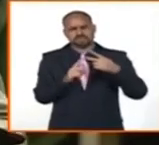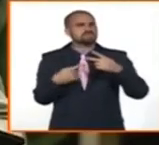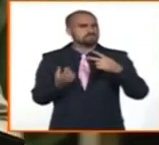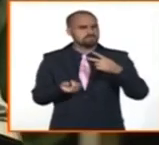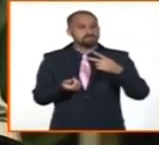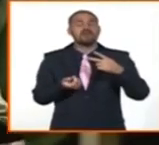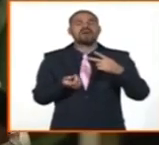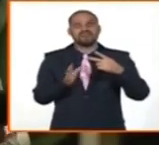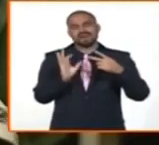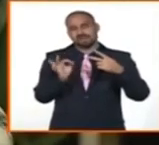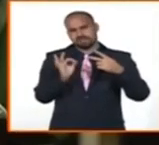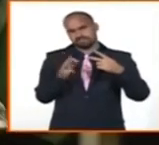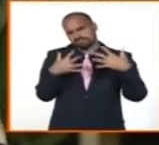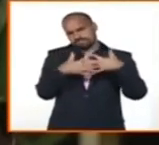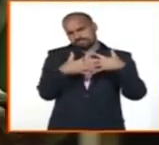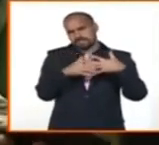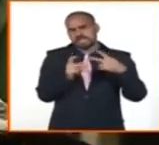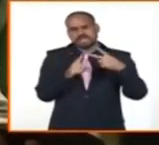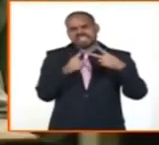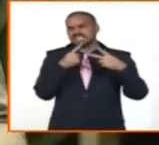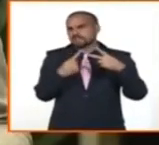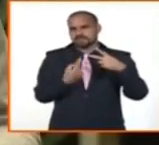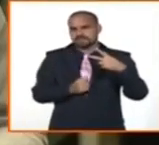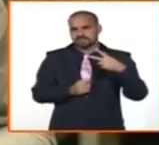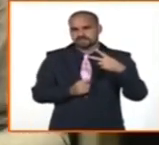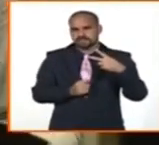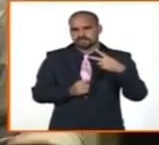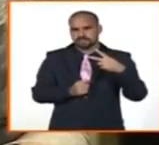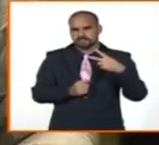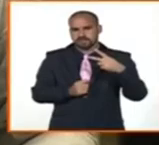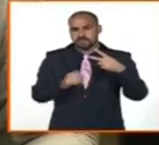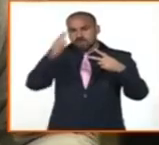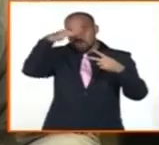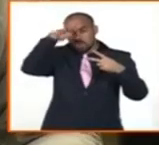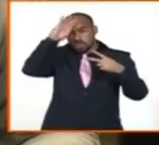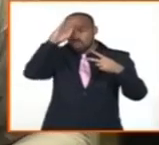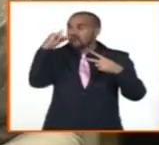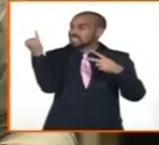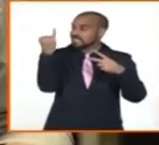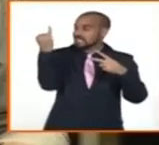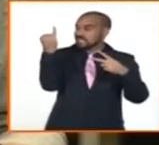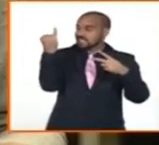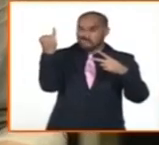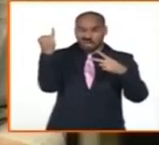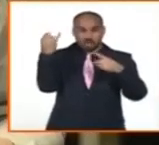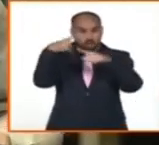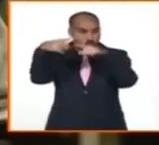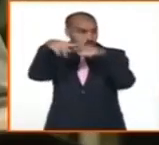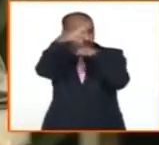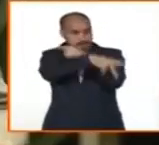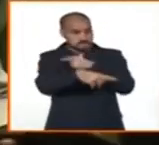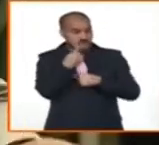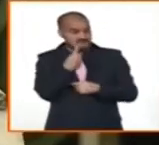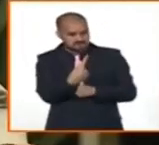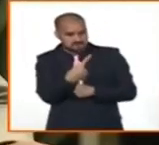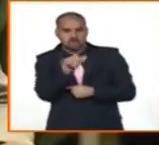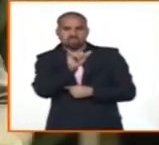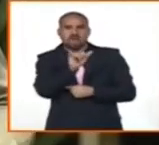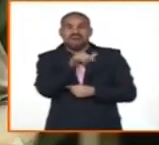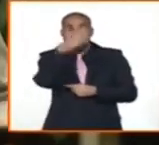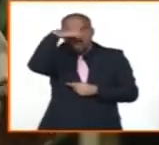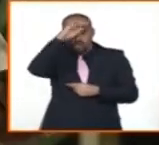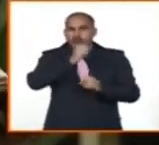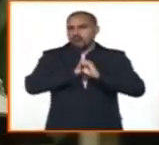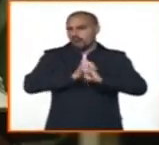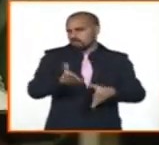pero en otro lugar, que es que Cuba tiene un inmenso capital simbólico a nivel internacional, lo decía la compañía Wafi. Si uno mira en América Latina,